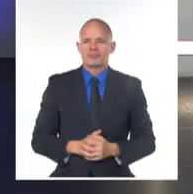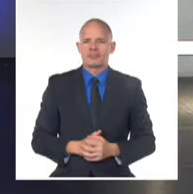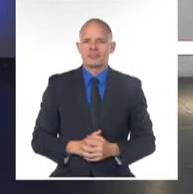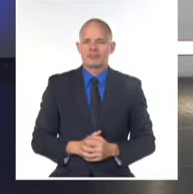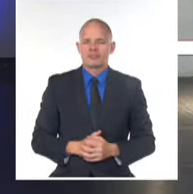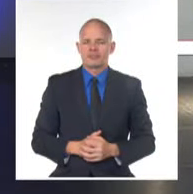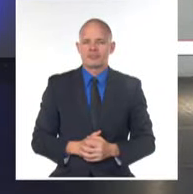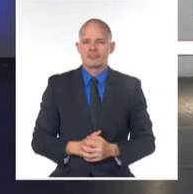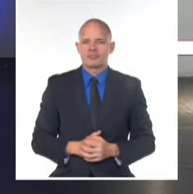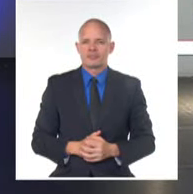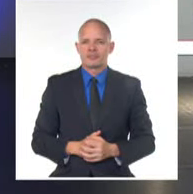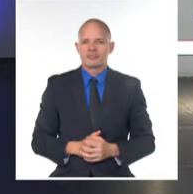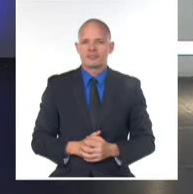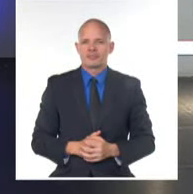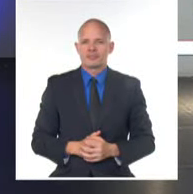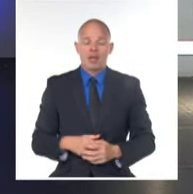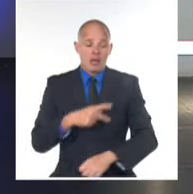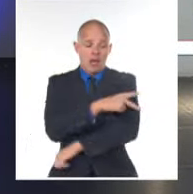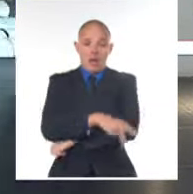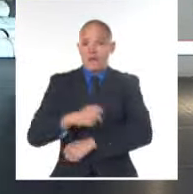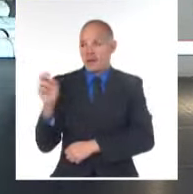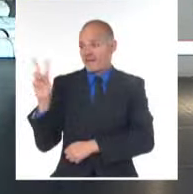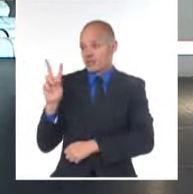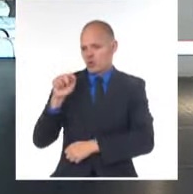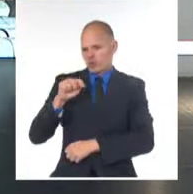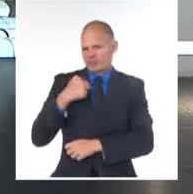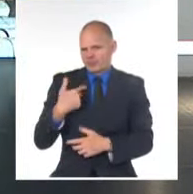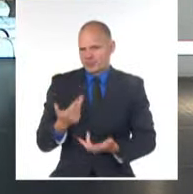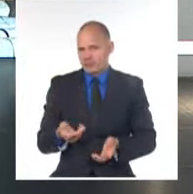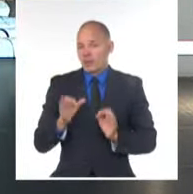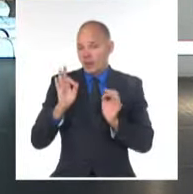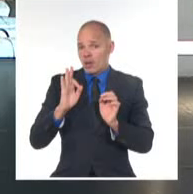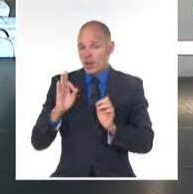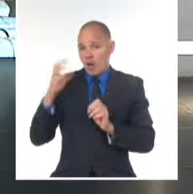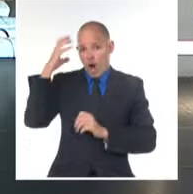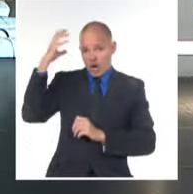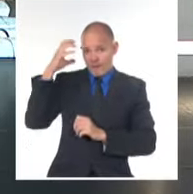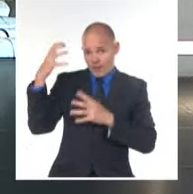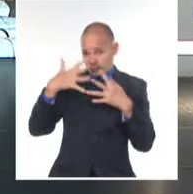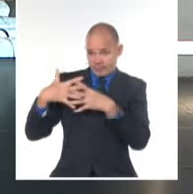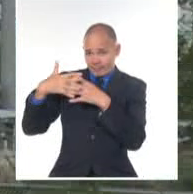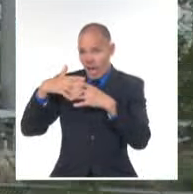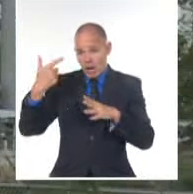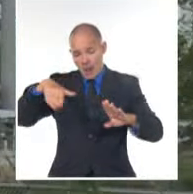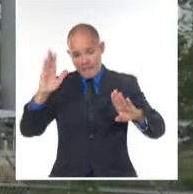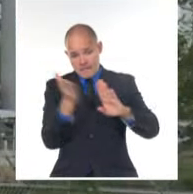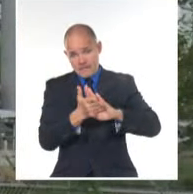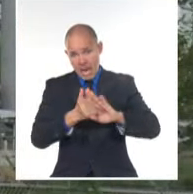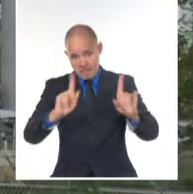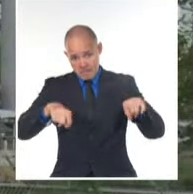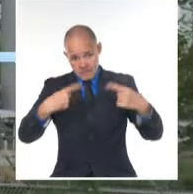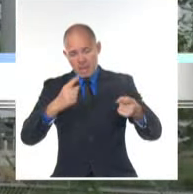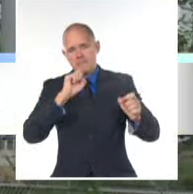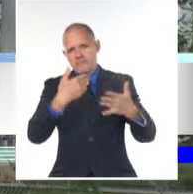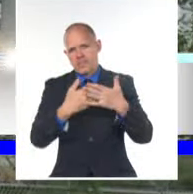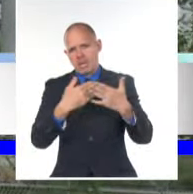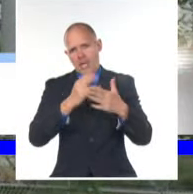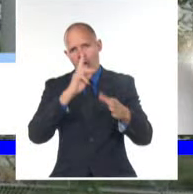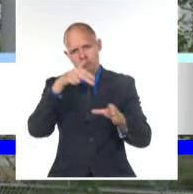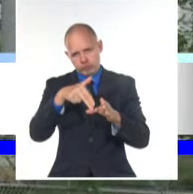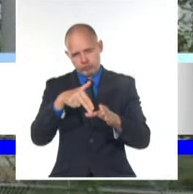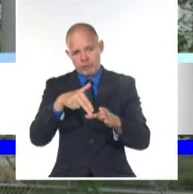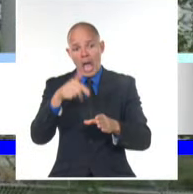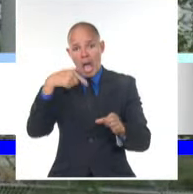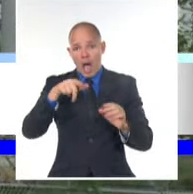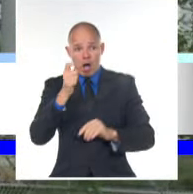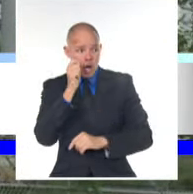Venezuela reaccionó al anuncio de la reimposición de sanciones a su industria petrolera por parte de Estados Unidos. El presidente de la Asamblea Nacional, Jorge Rodríguez Gómez,